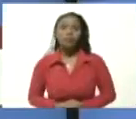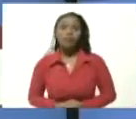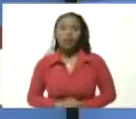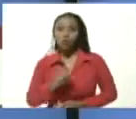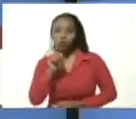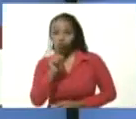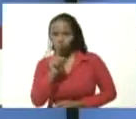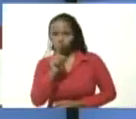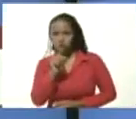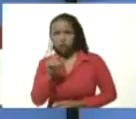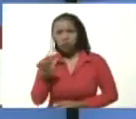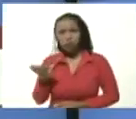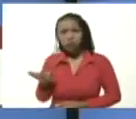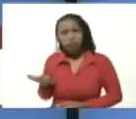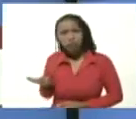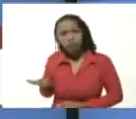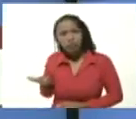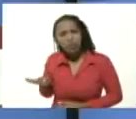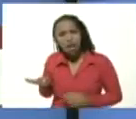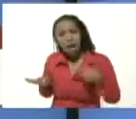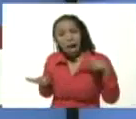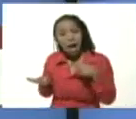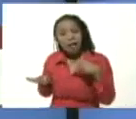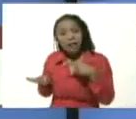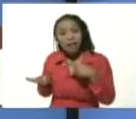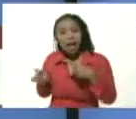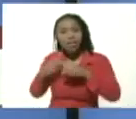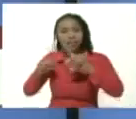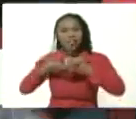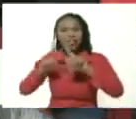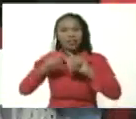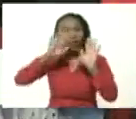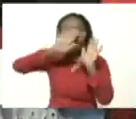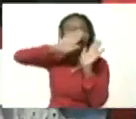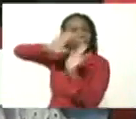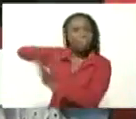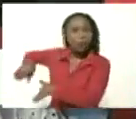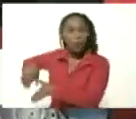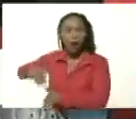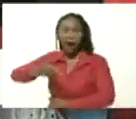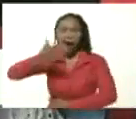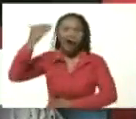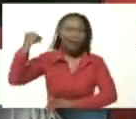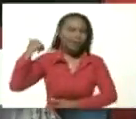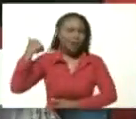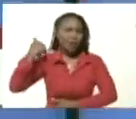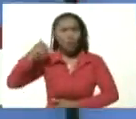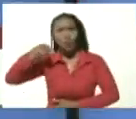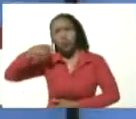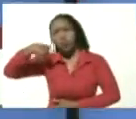Estabas tú chiquito cuando esas diferencias quedaron atrás. Hace tiempo, Leandro.